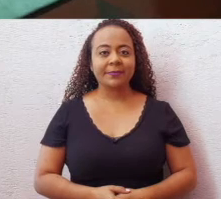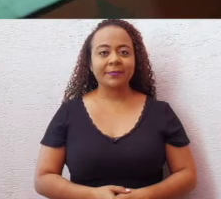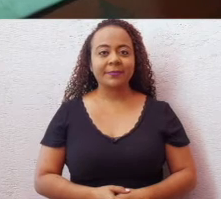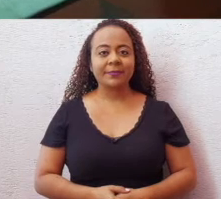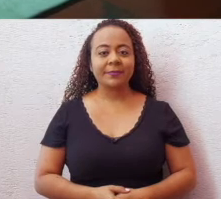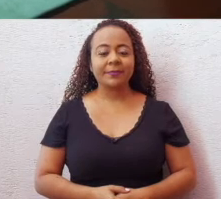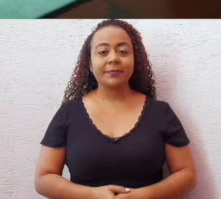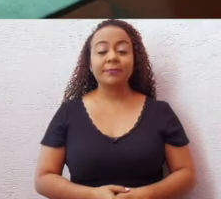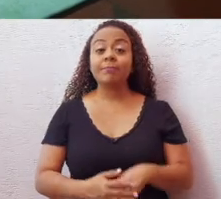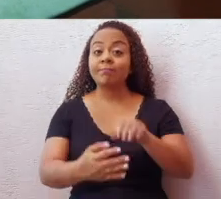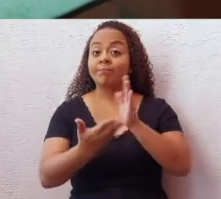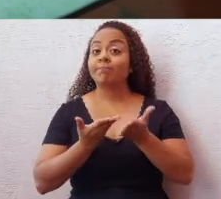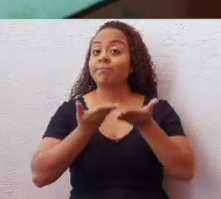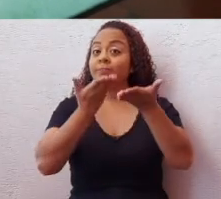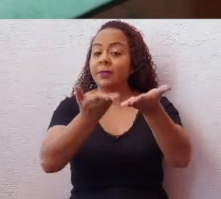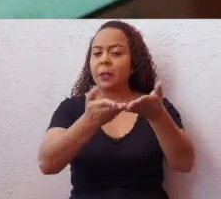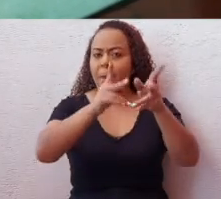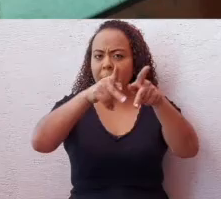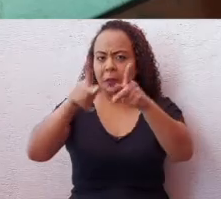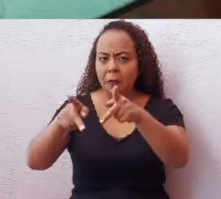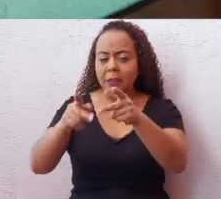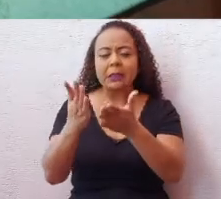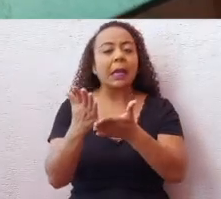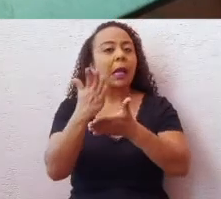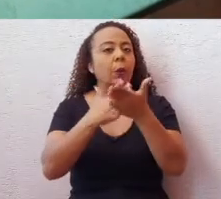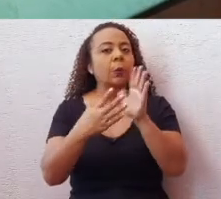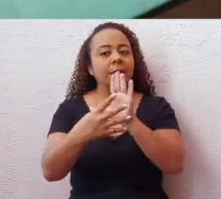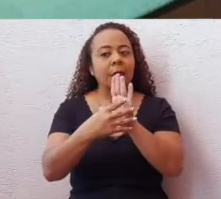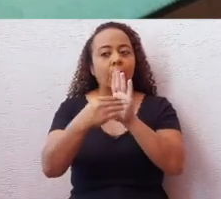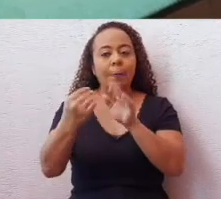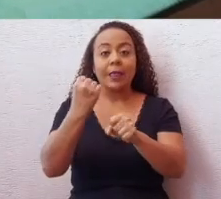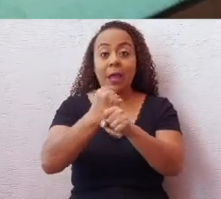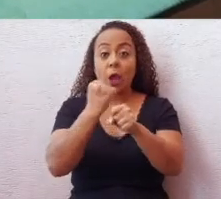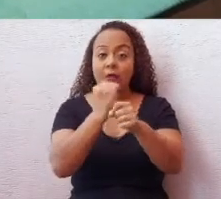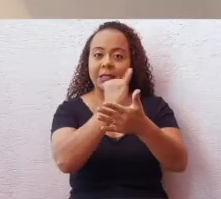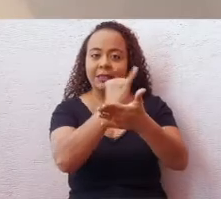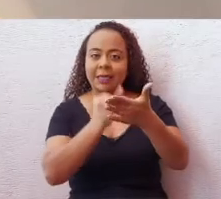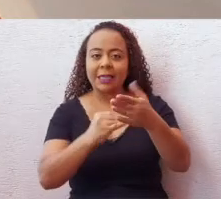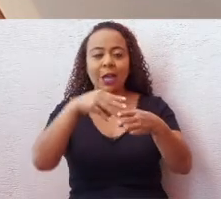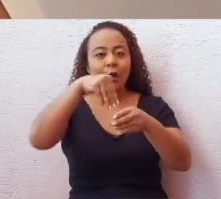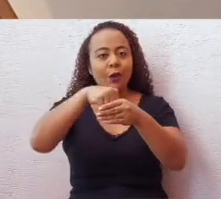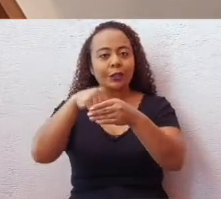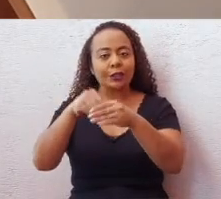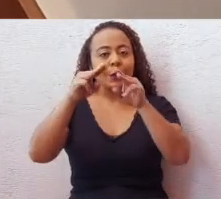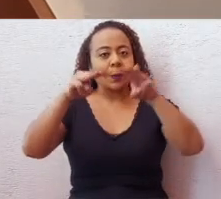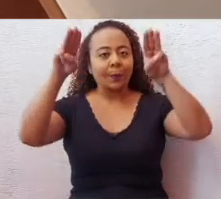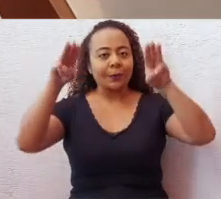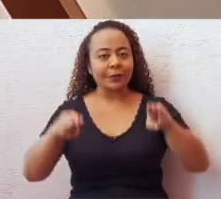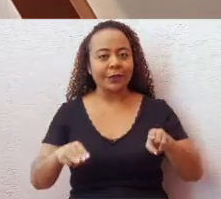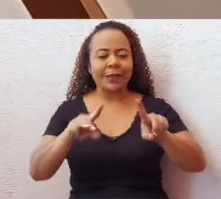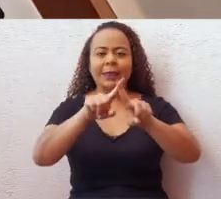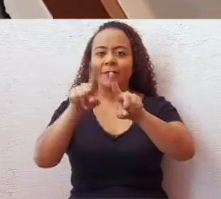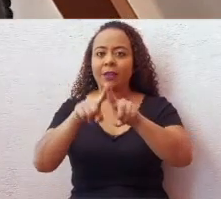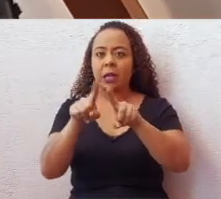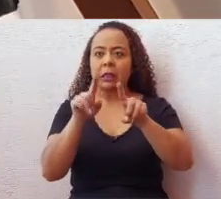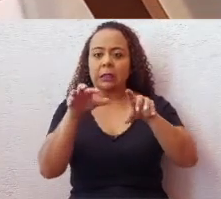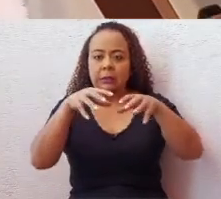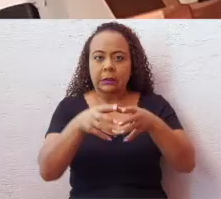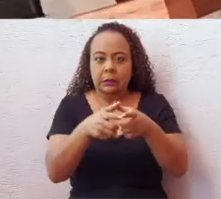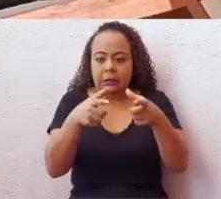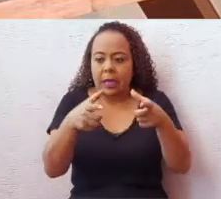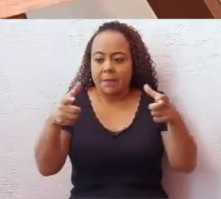se ponen a disposición del público algunas réplicas de obras de arte de la colección del museo en diferentes tamaños